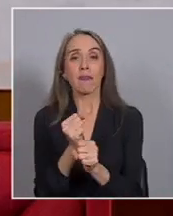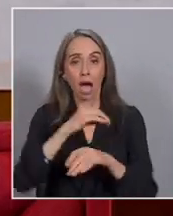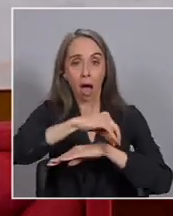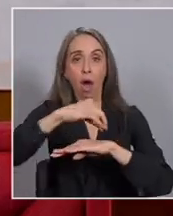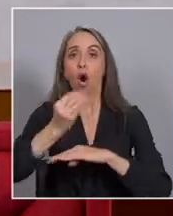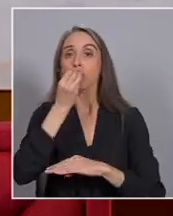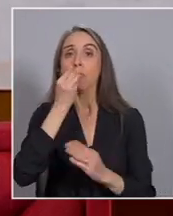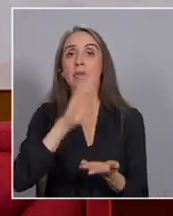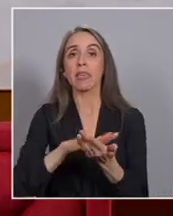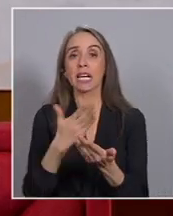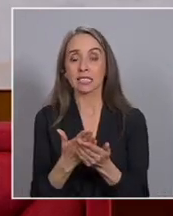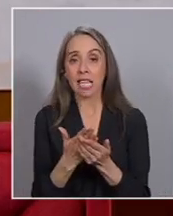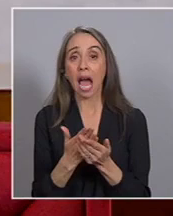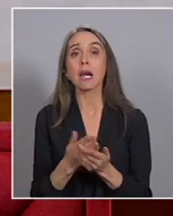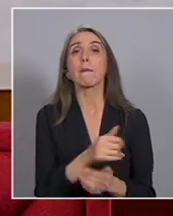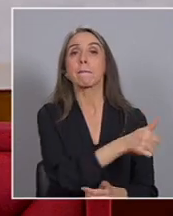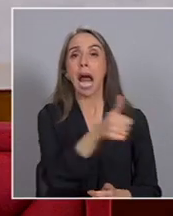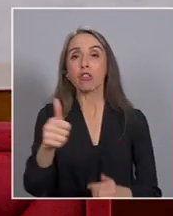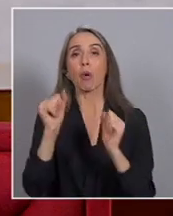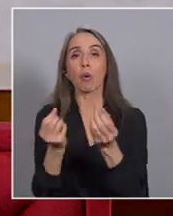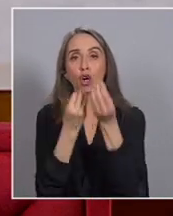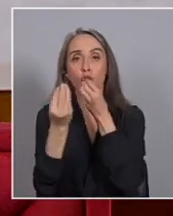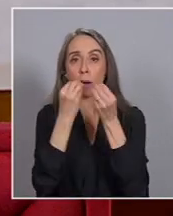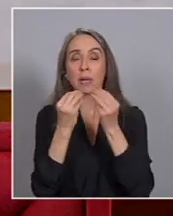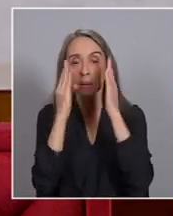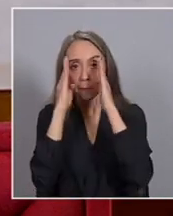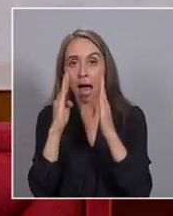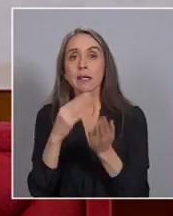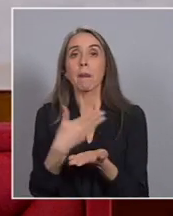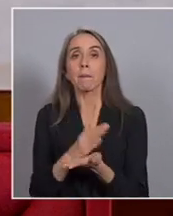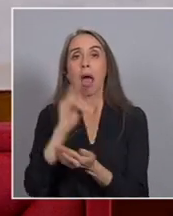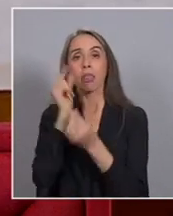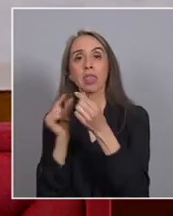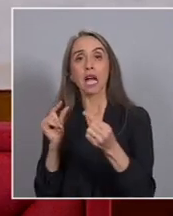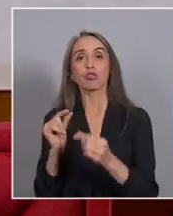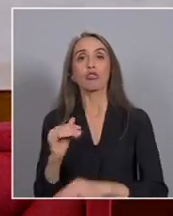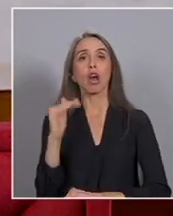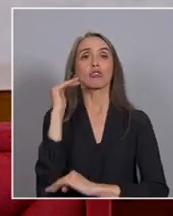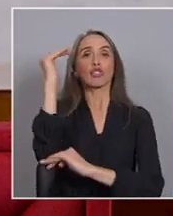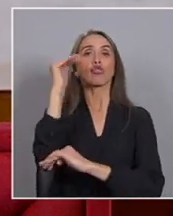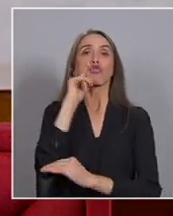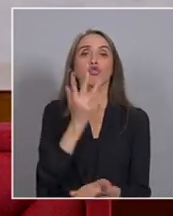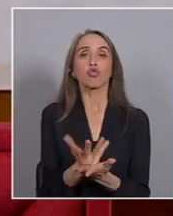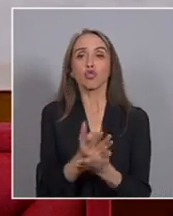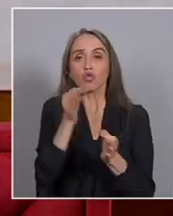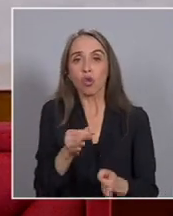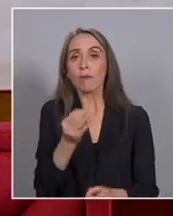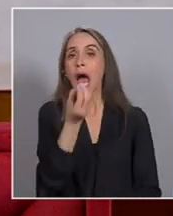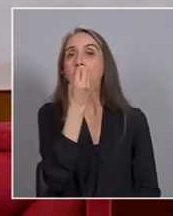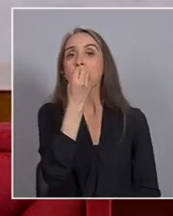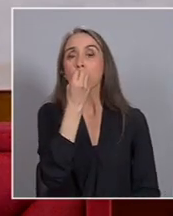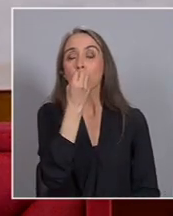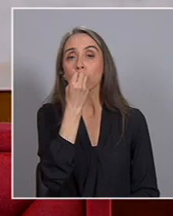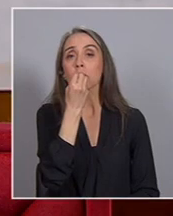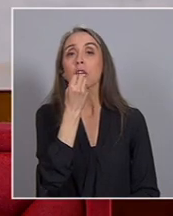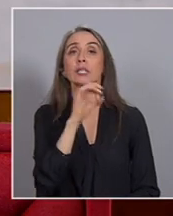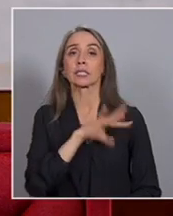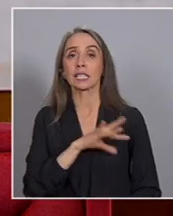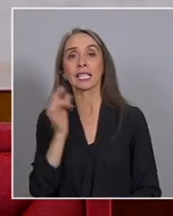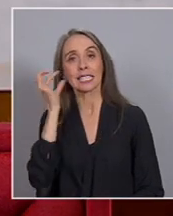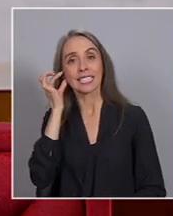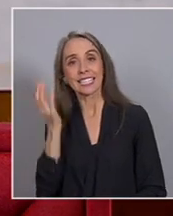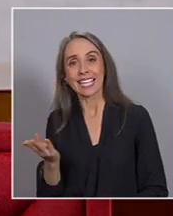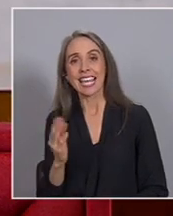de todos, que es el foco de la Estrategia Nacional de Soberanía para asegurar la seguridad alimentaria en base, doña